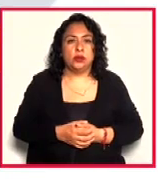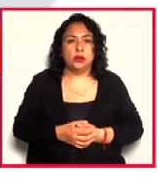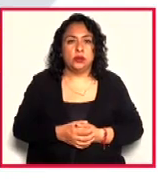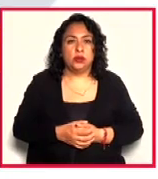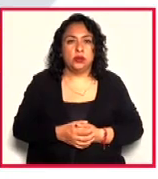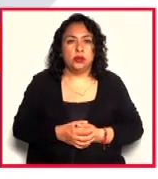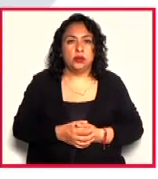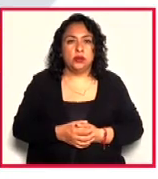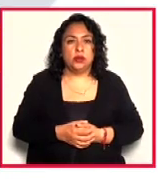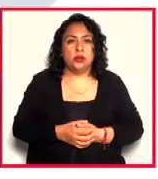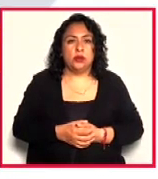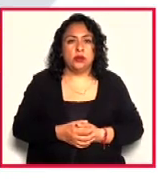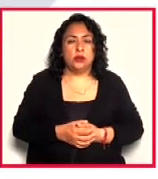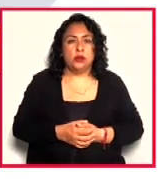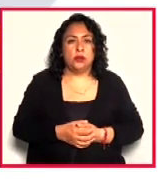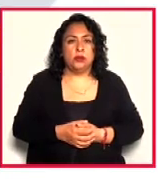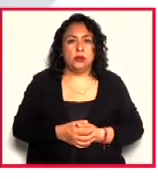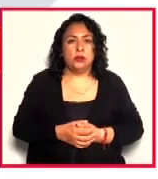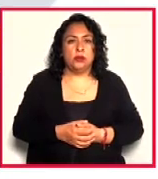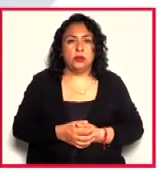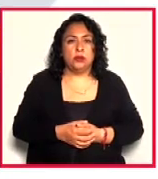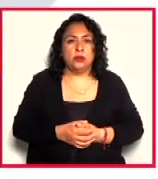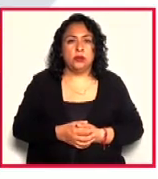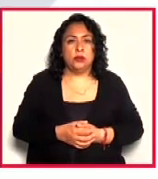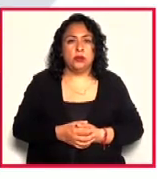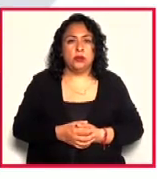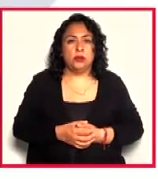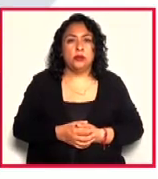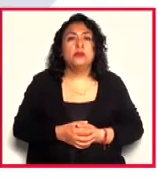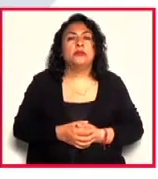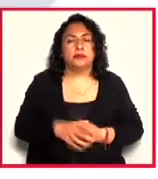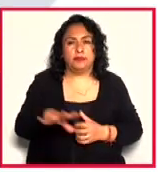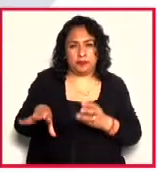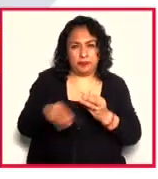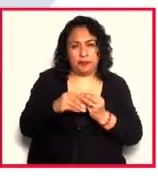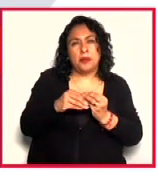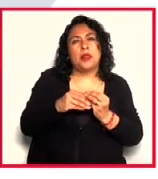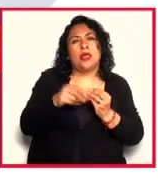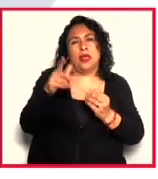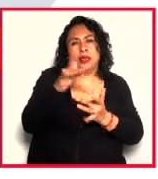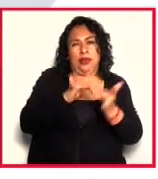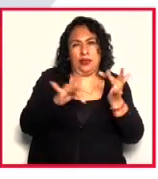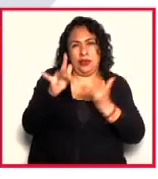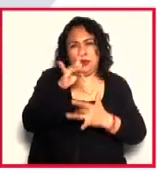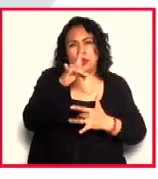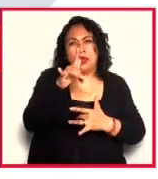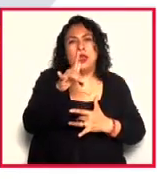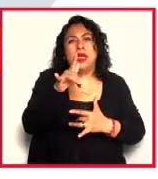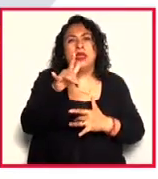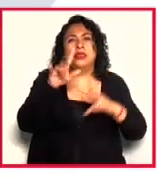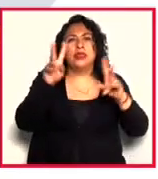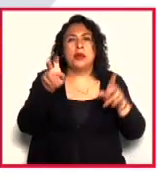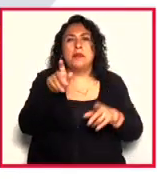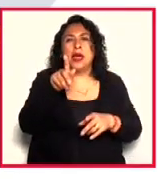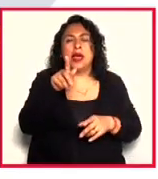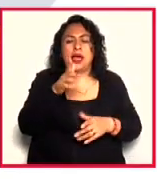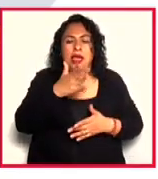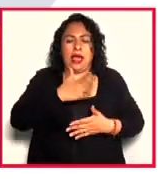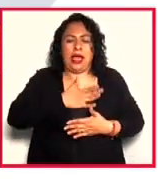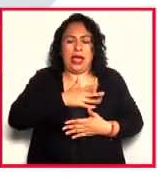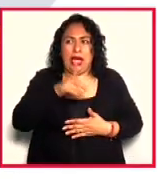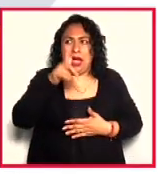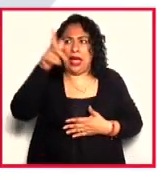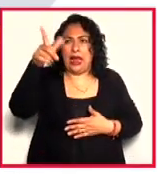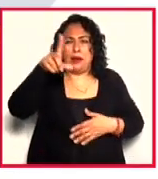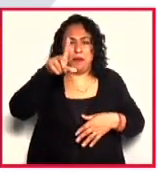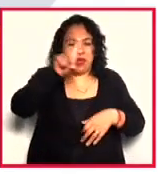Dicen que por la noche... Como parte de su producción discográfica con Alma, Diarios desde el aislamiento, lanzada